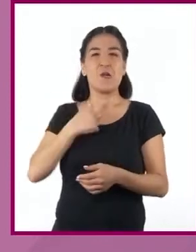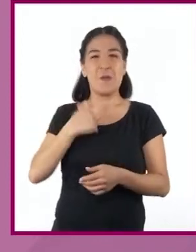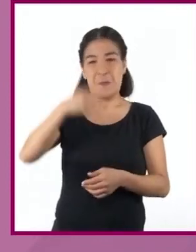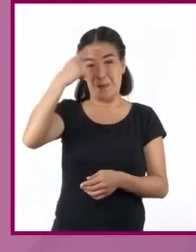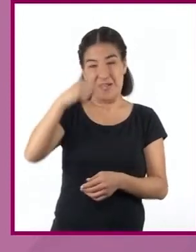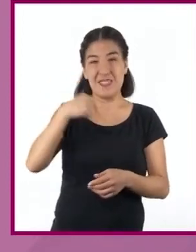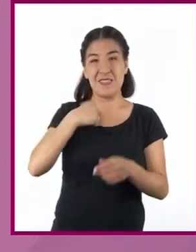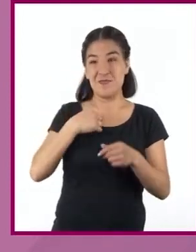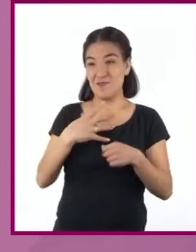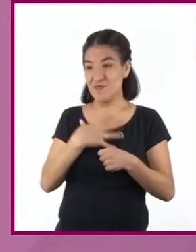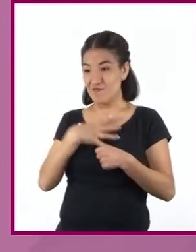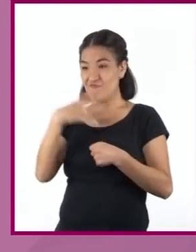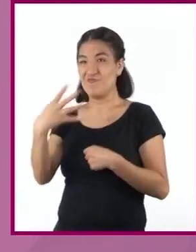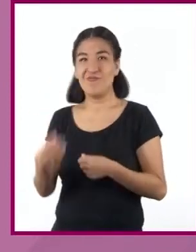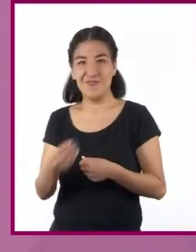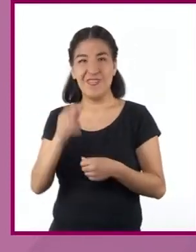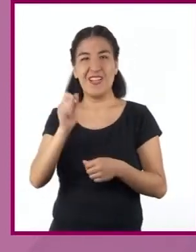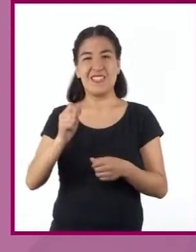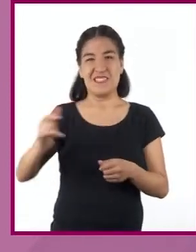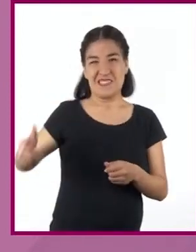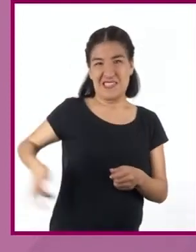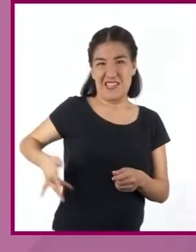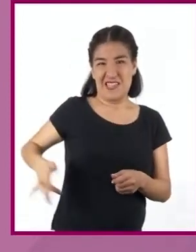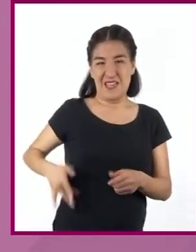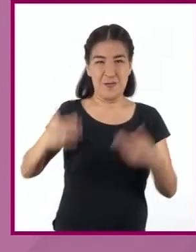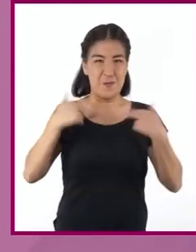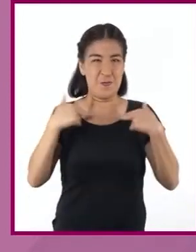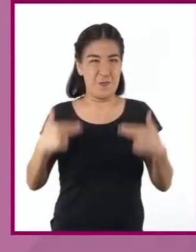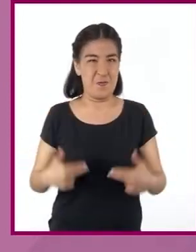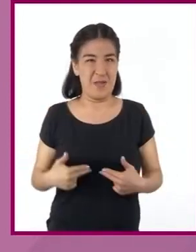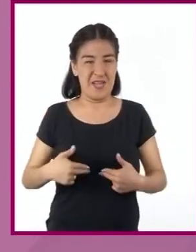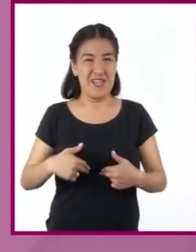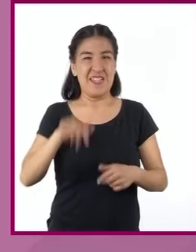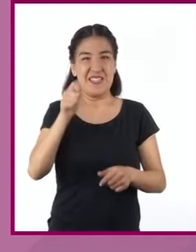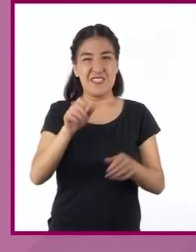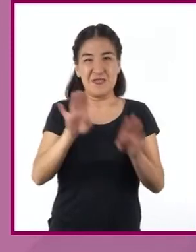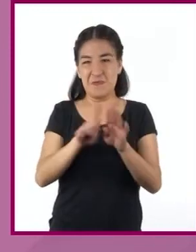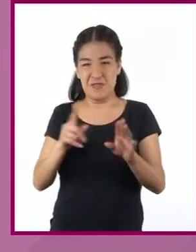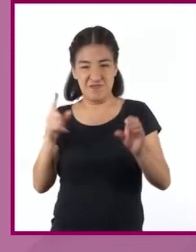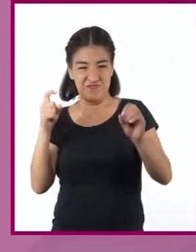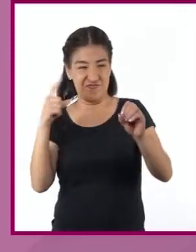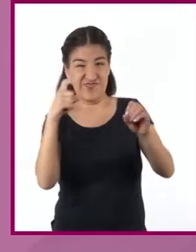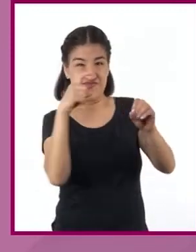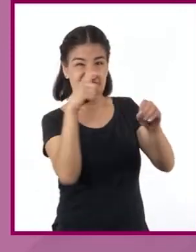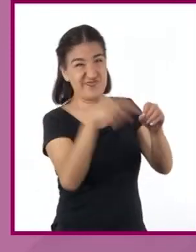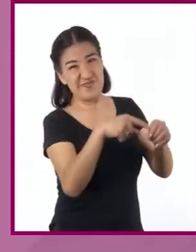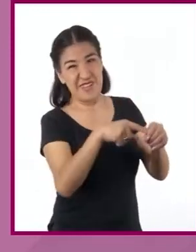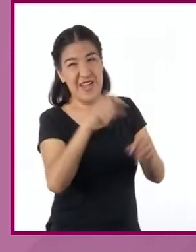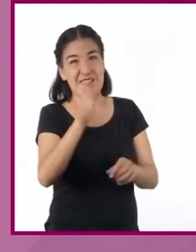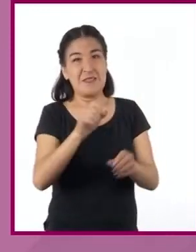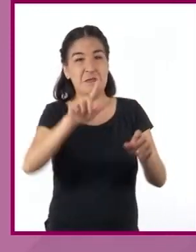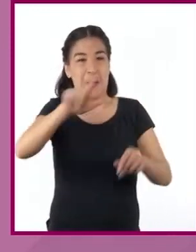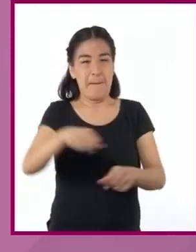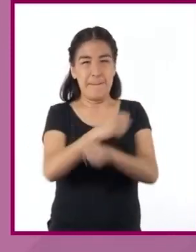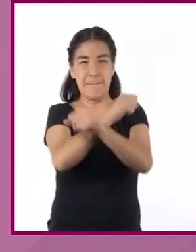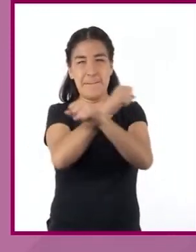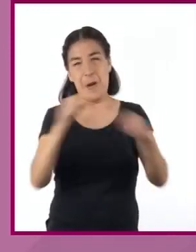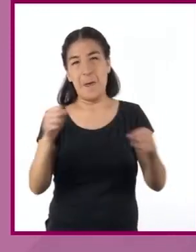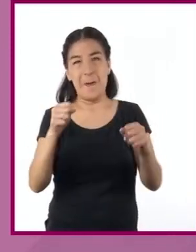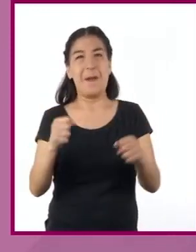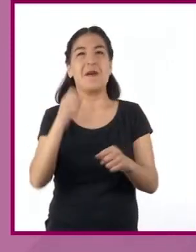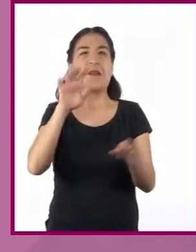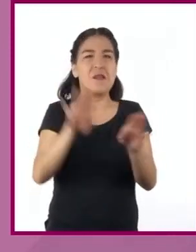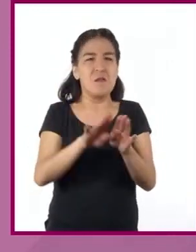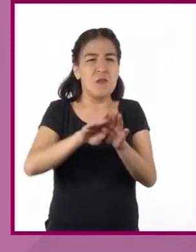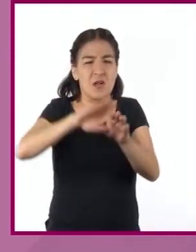a un muy confortable hígado humano, una pequeña parte de mí explotó, haciendo un